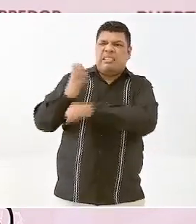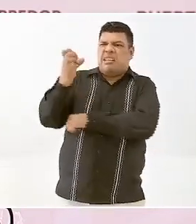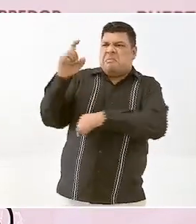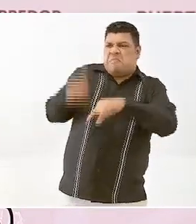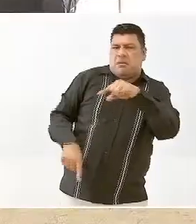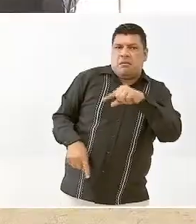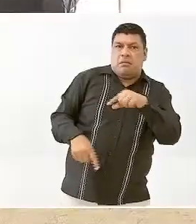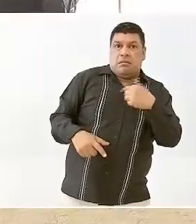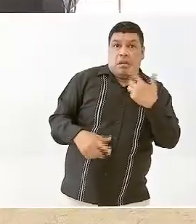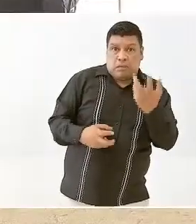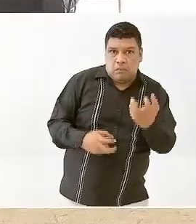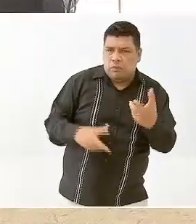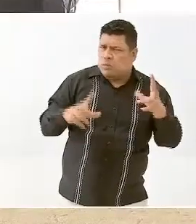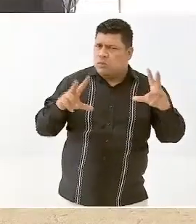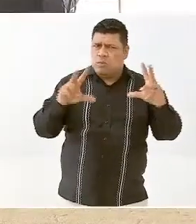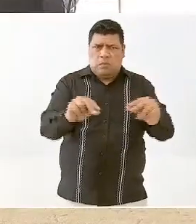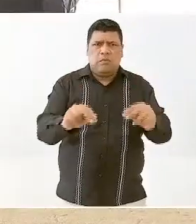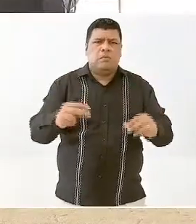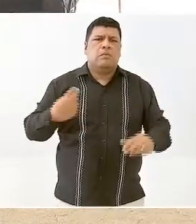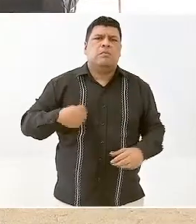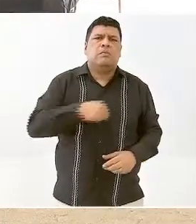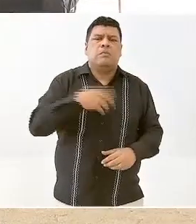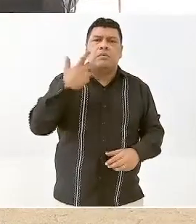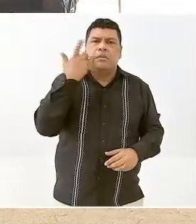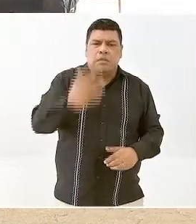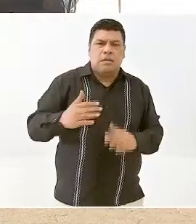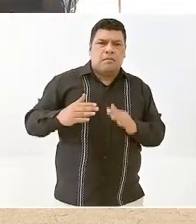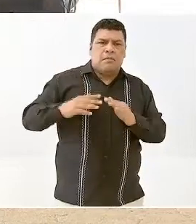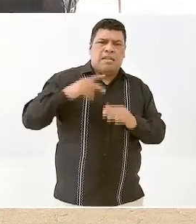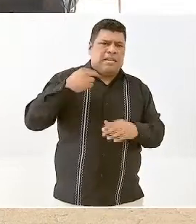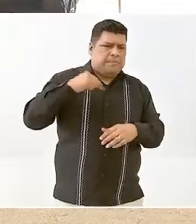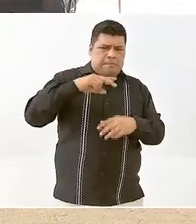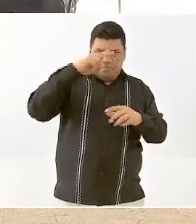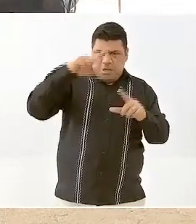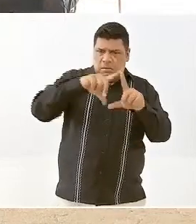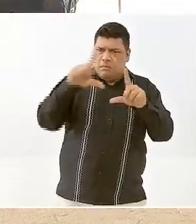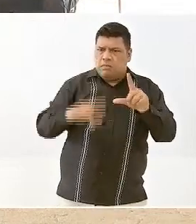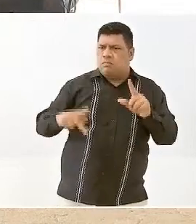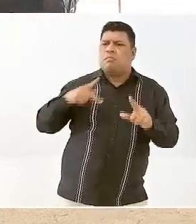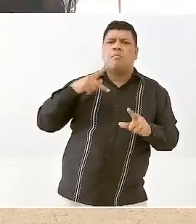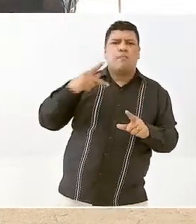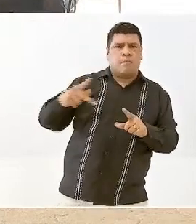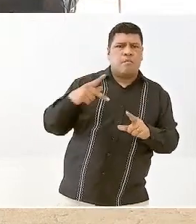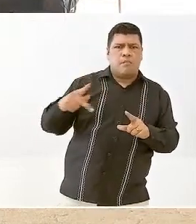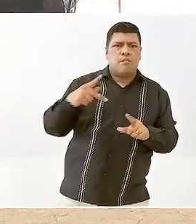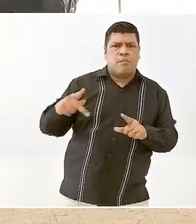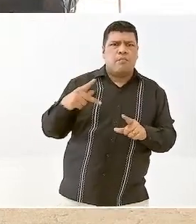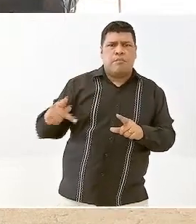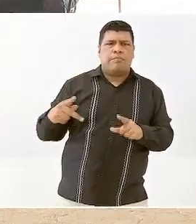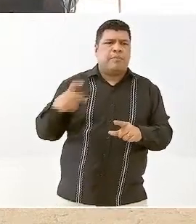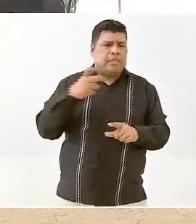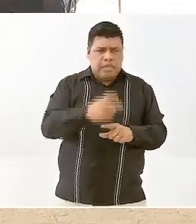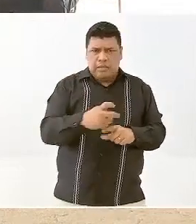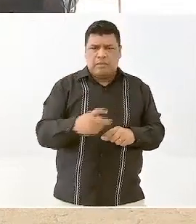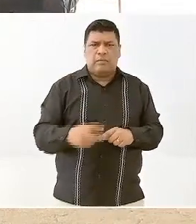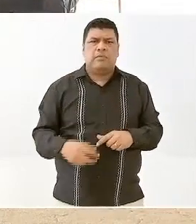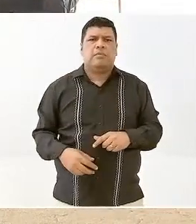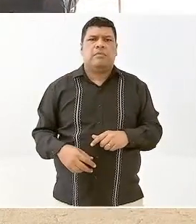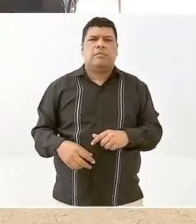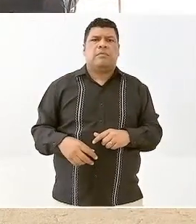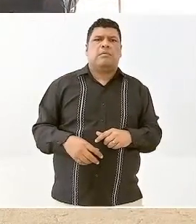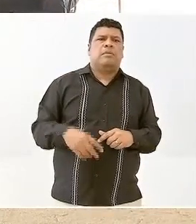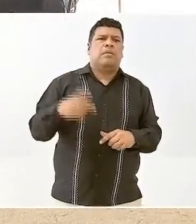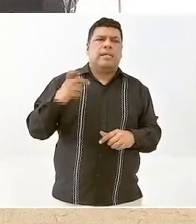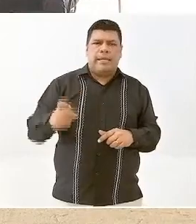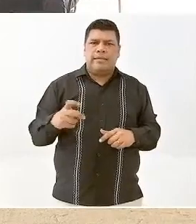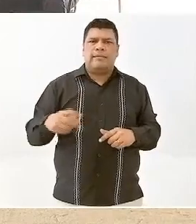a hacer para que siempre sea de la nación, siempre esté